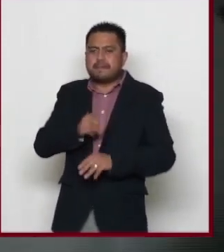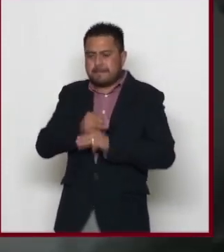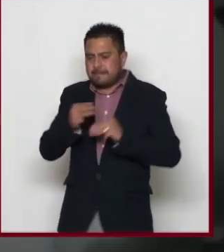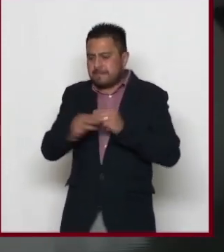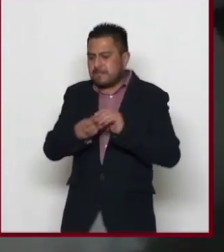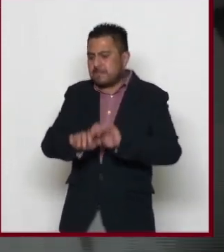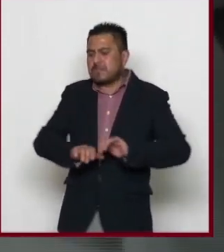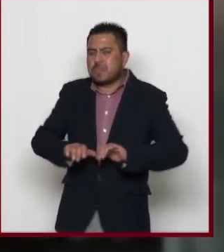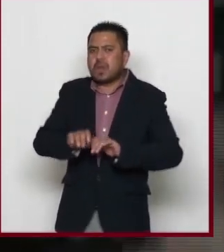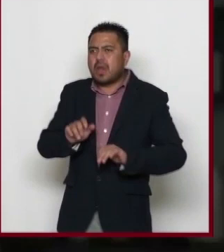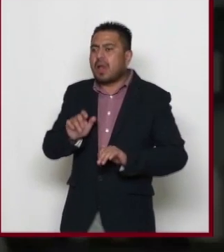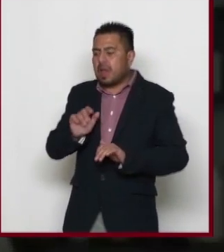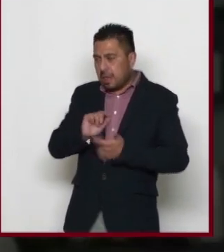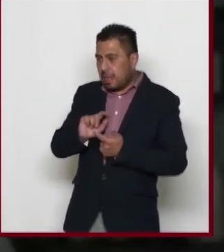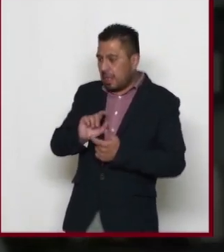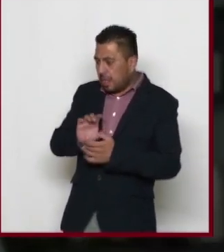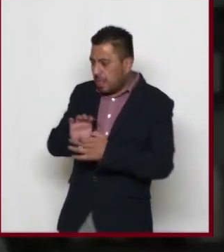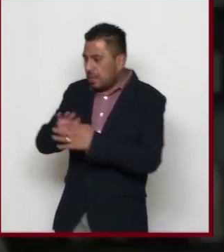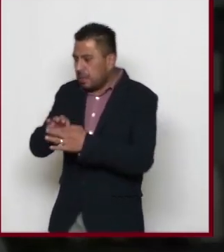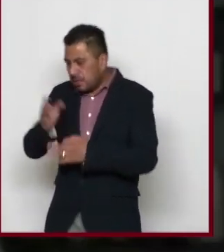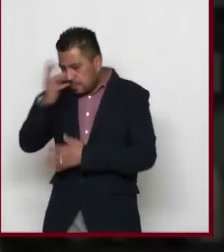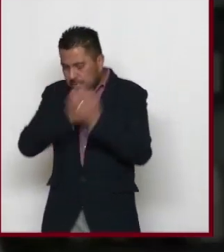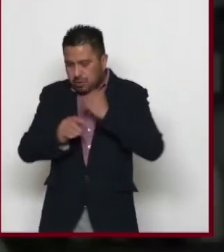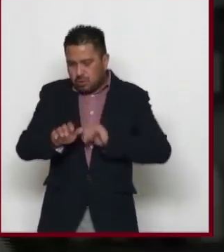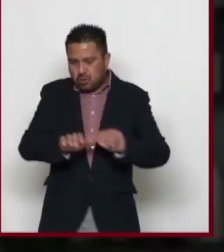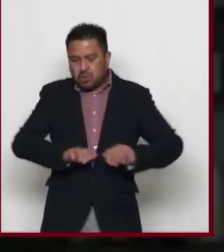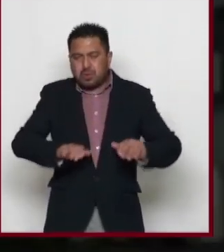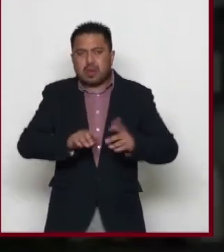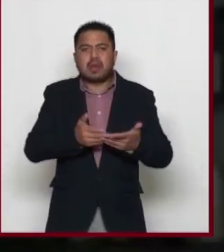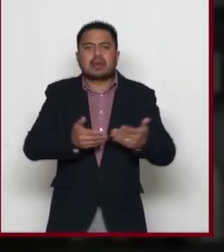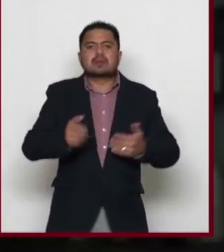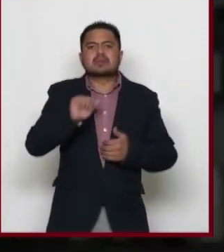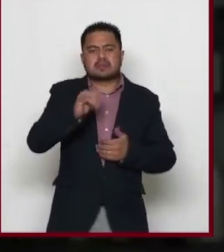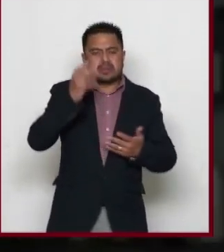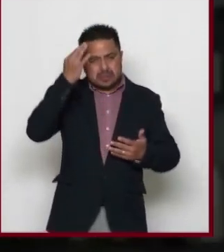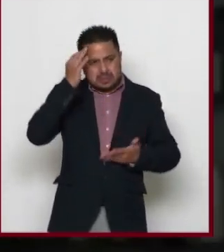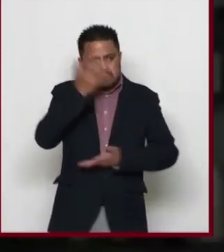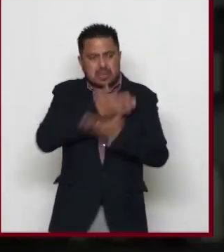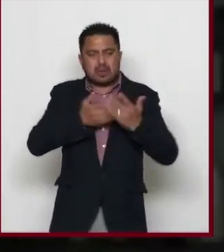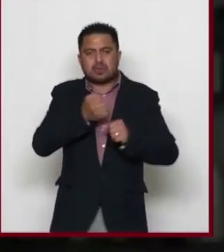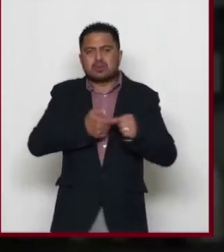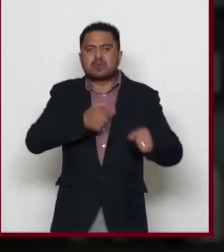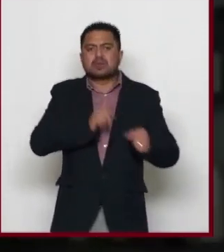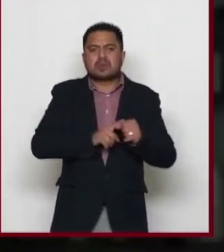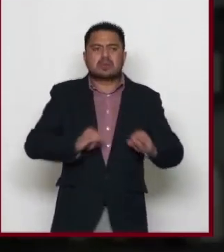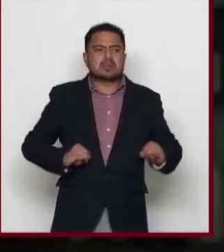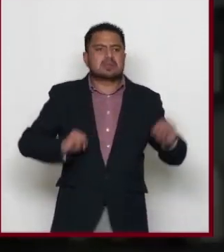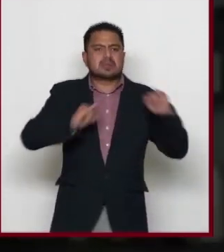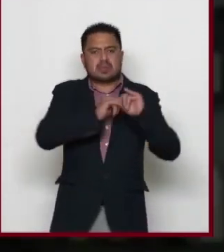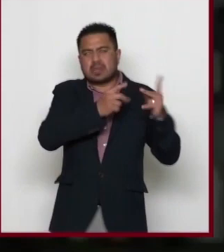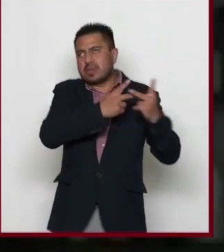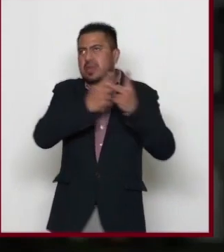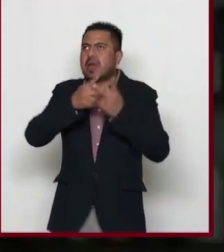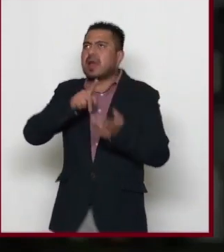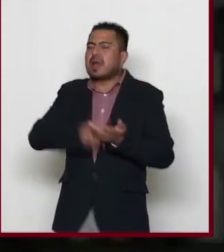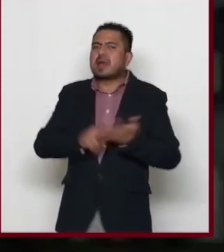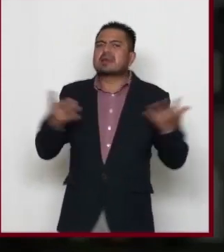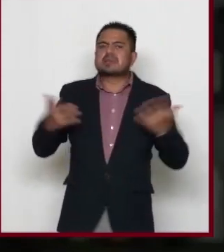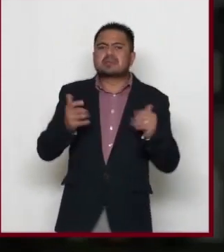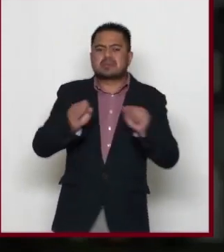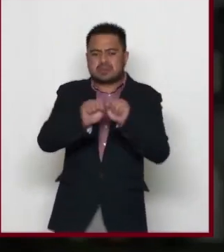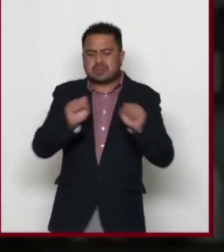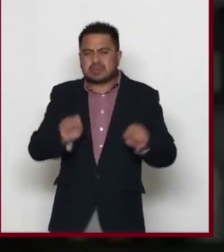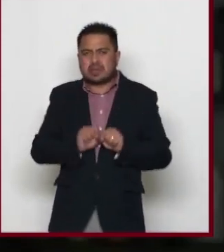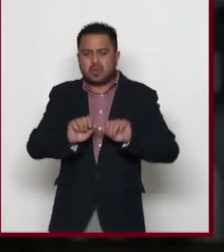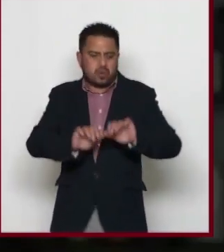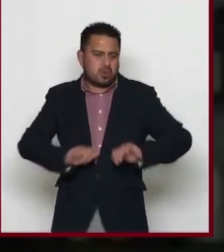aprendí computación porque tenía un amigo que se metió a las materias de computación, entonces yo fui tras de él, aprendí computación y entonces hice mi servicio